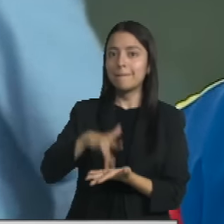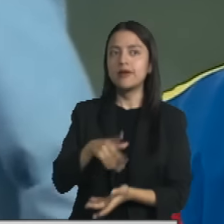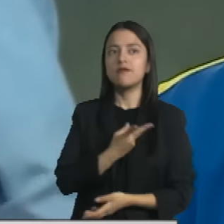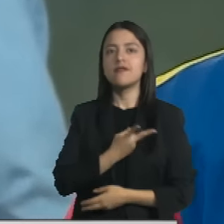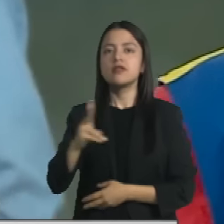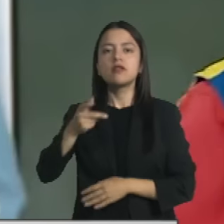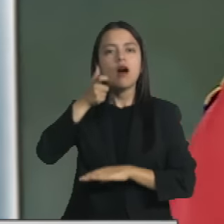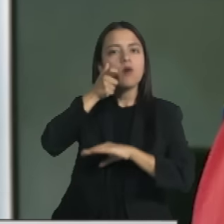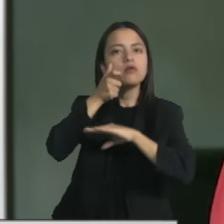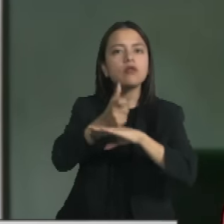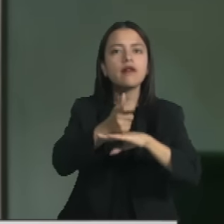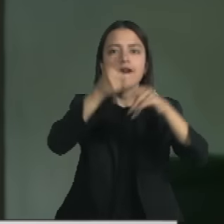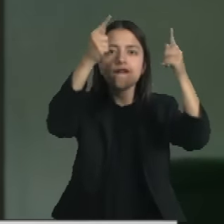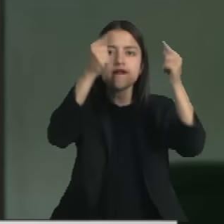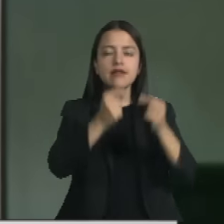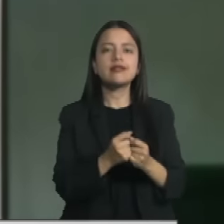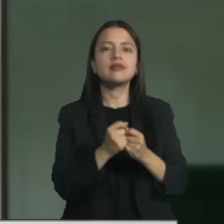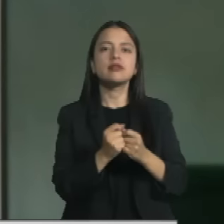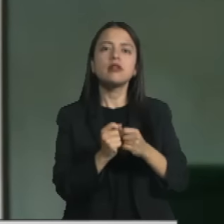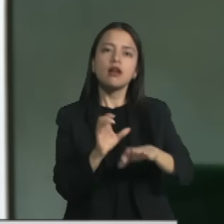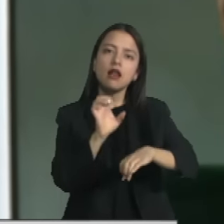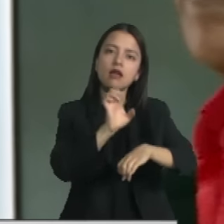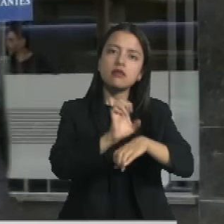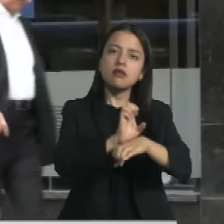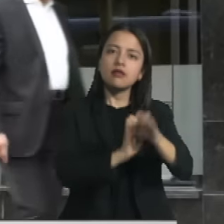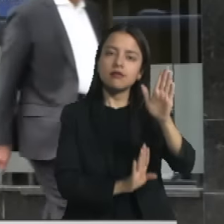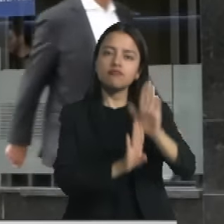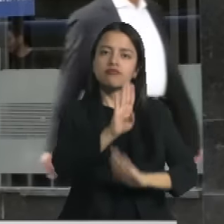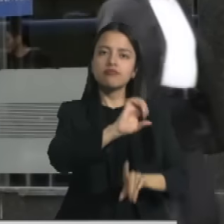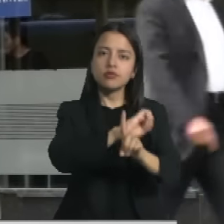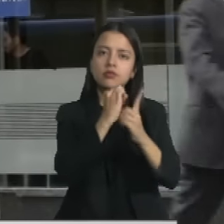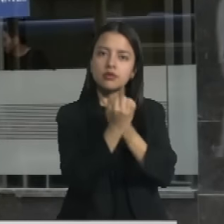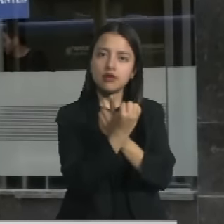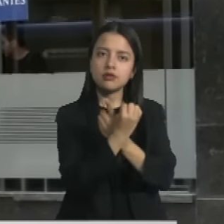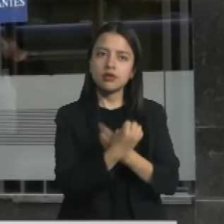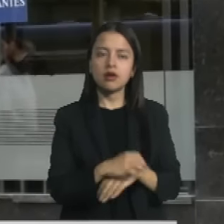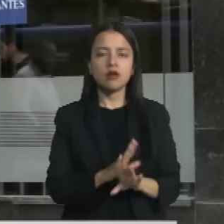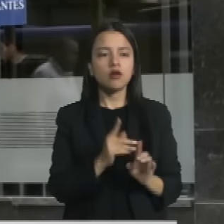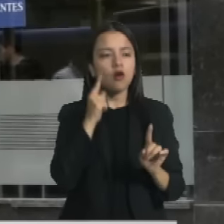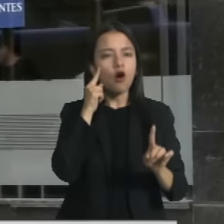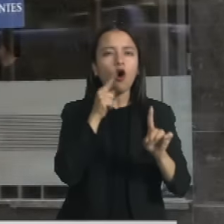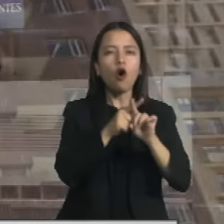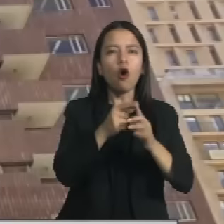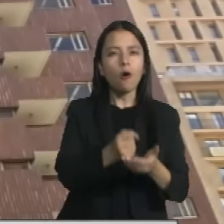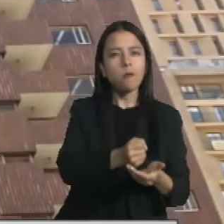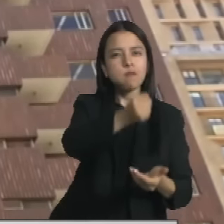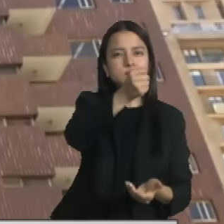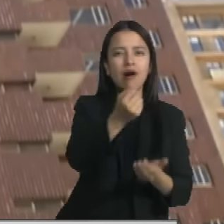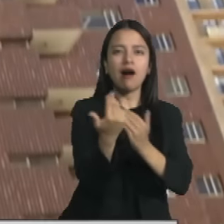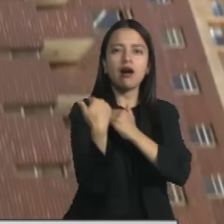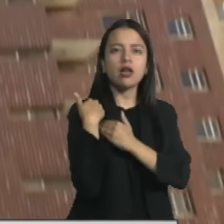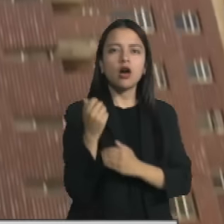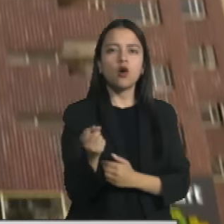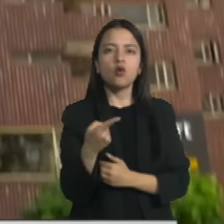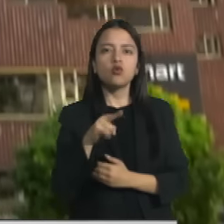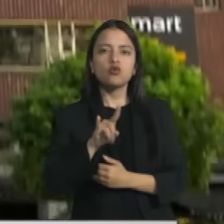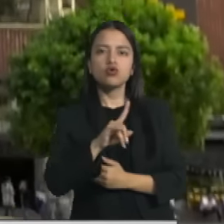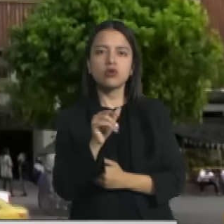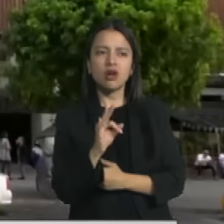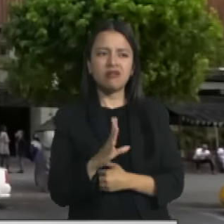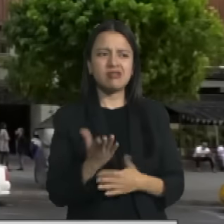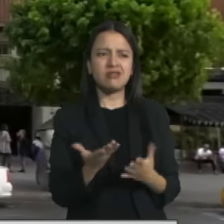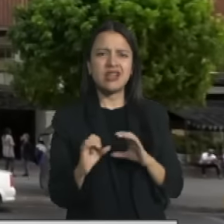una auditoría financiera al Departamento Administrativo para la Prosperidad Social dirigido por Gustavo Bolívar, en la que encontró una